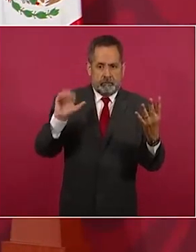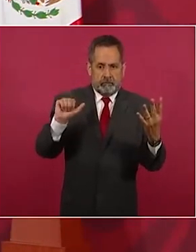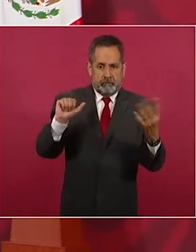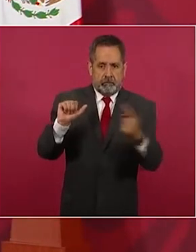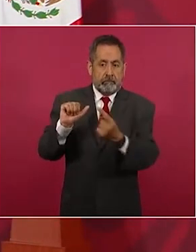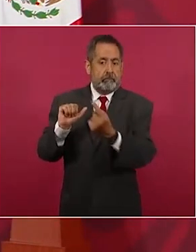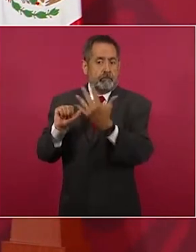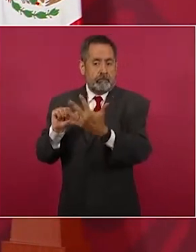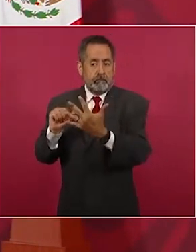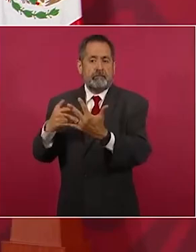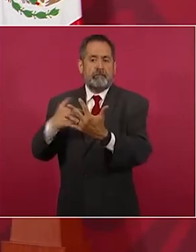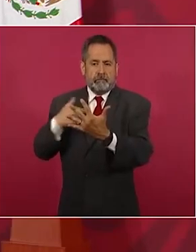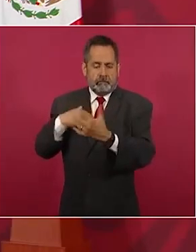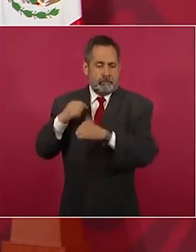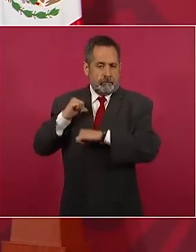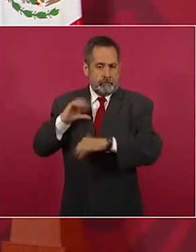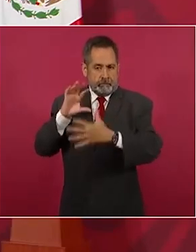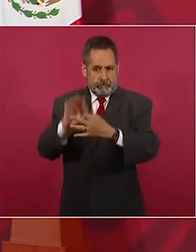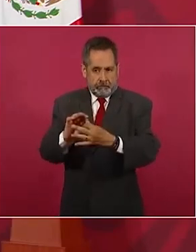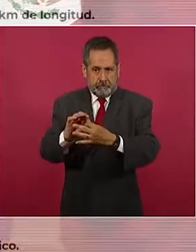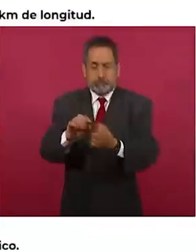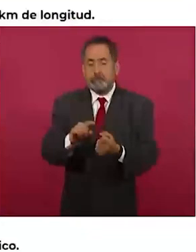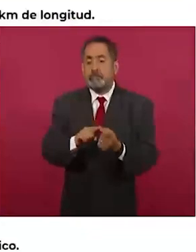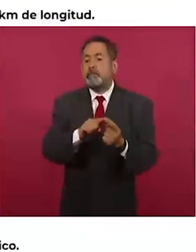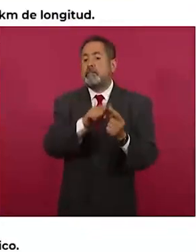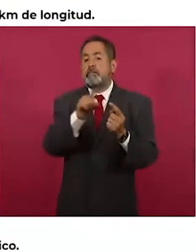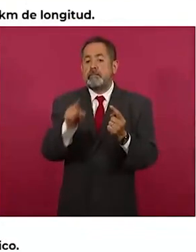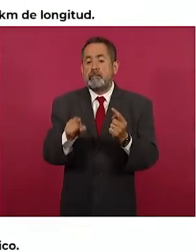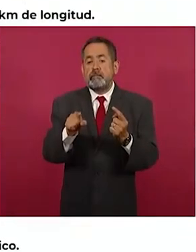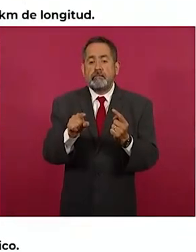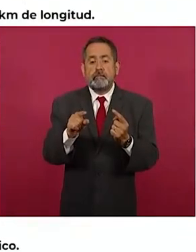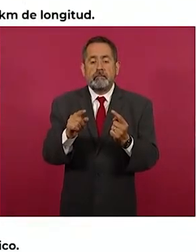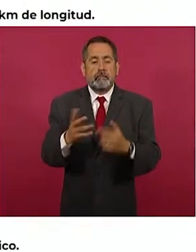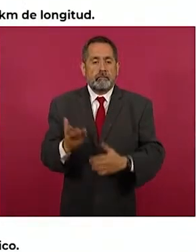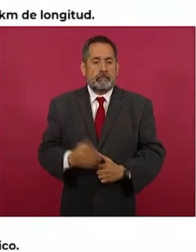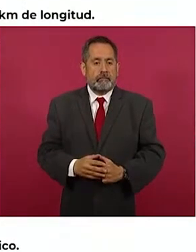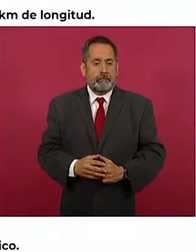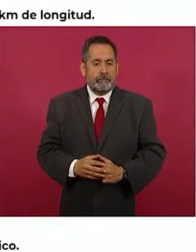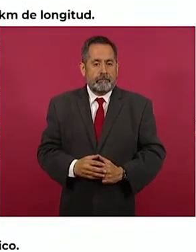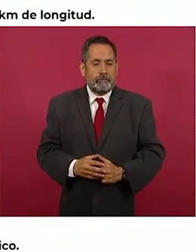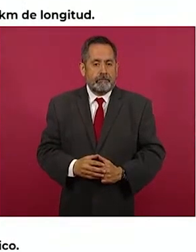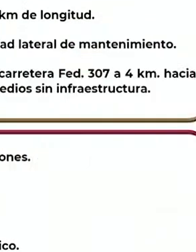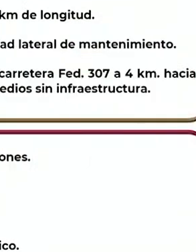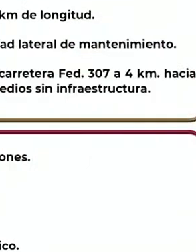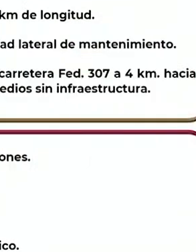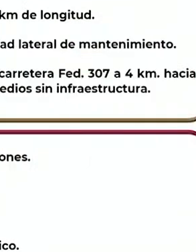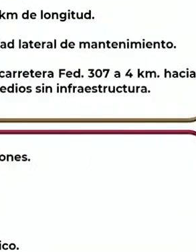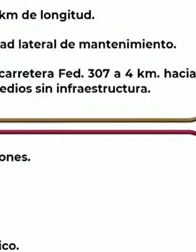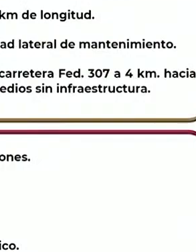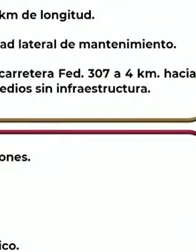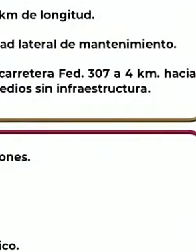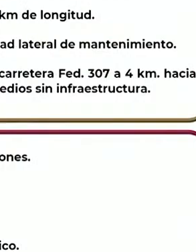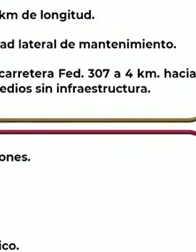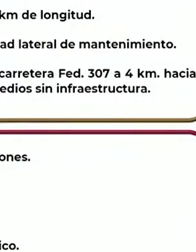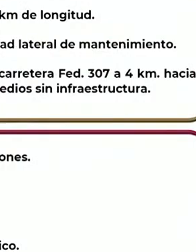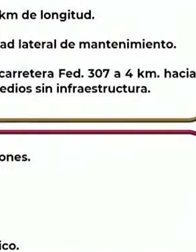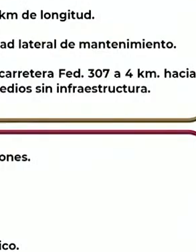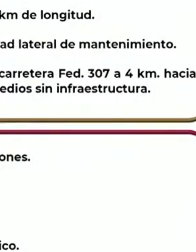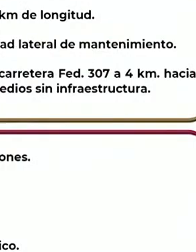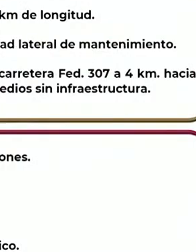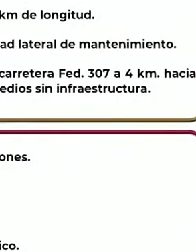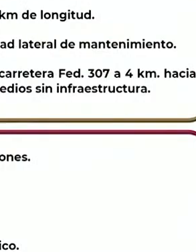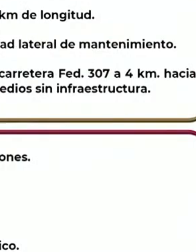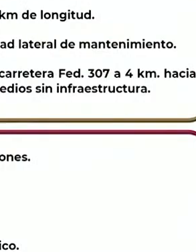norte de Playa del Carmen, donde conecta con el tramo cinco sur que va de Playa del Carmen a Tulum a cargo del Grupo México.